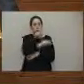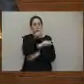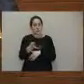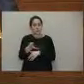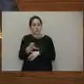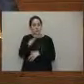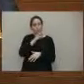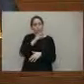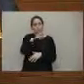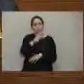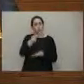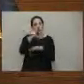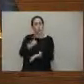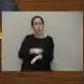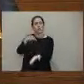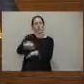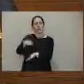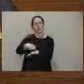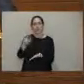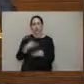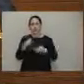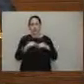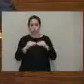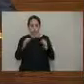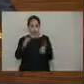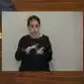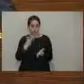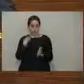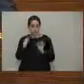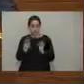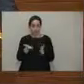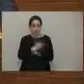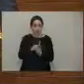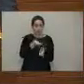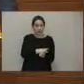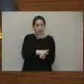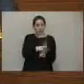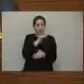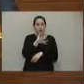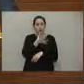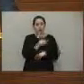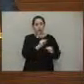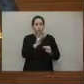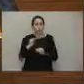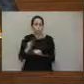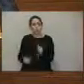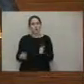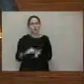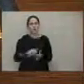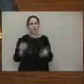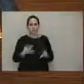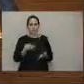sus herederos que esos mismos usuarios que fallecieron antes de la fecha referida abonen la deuda generada durante la estancia